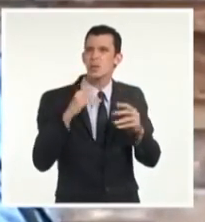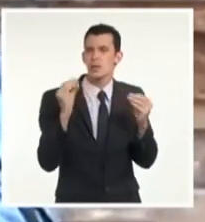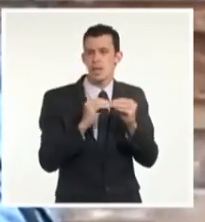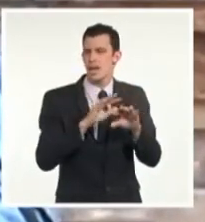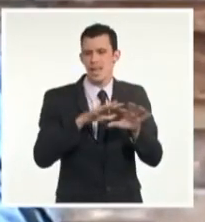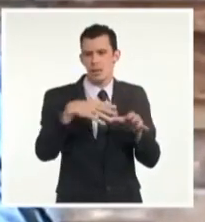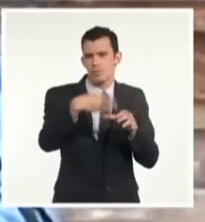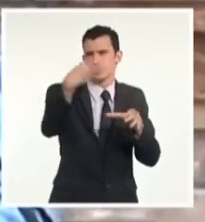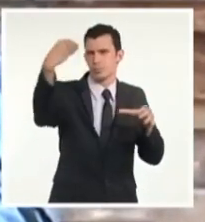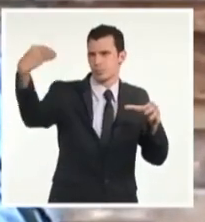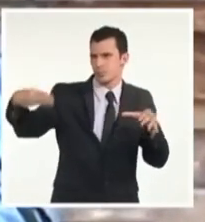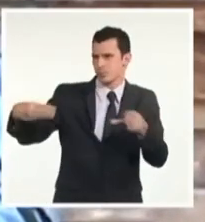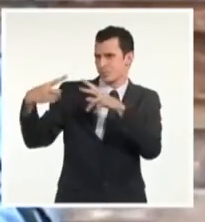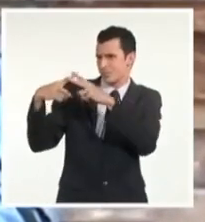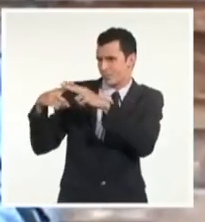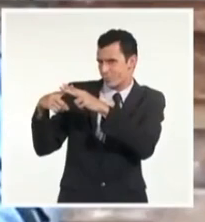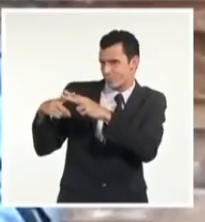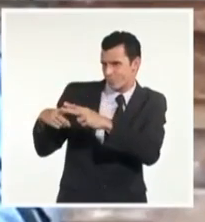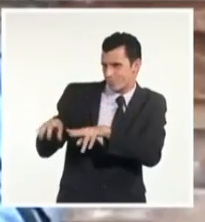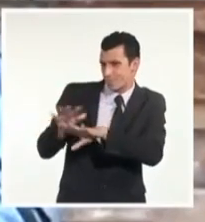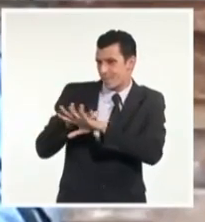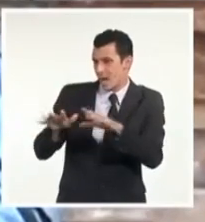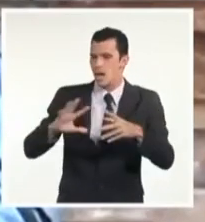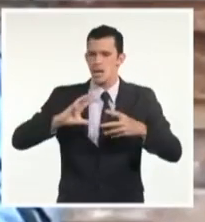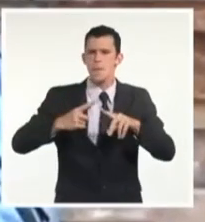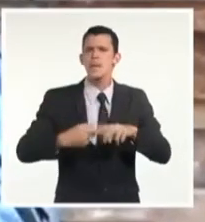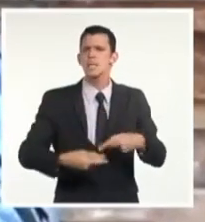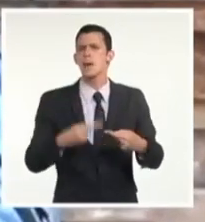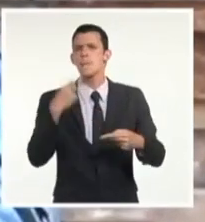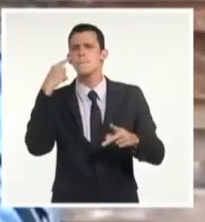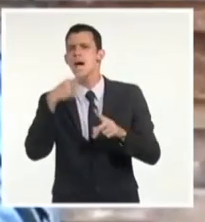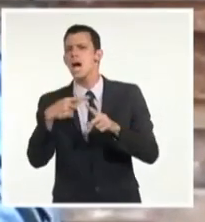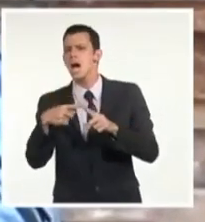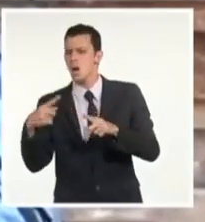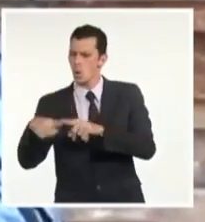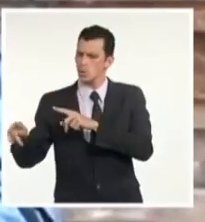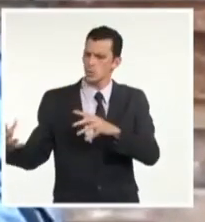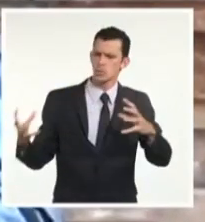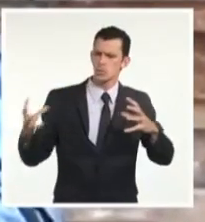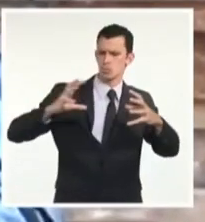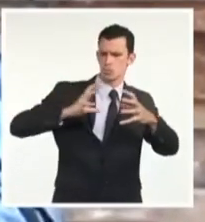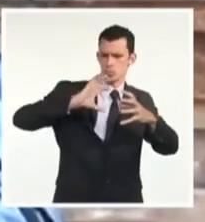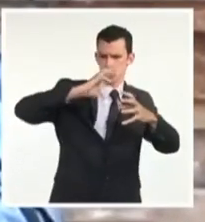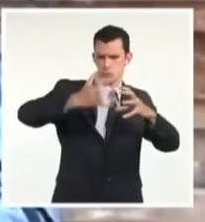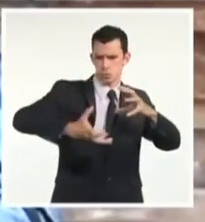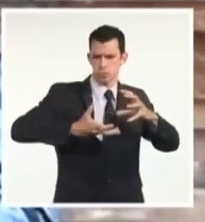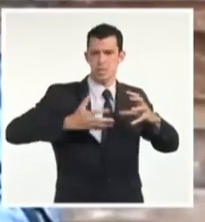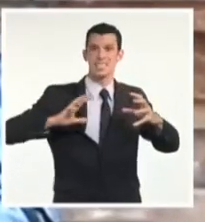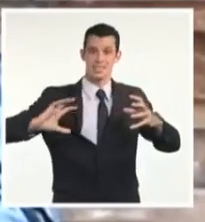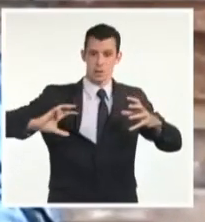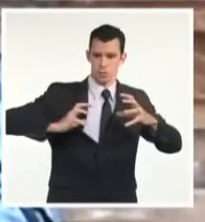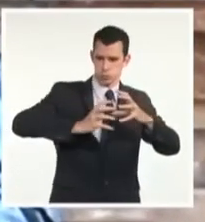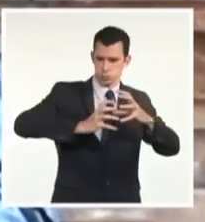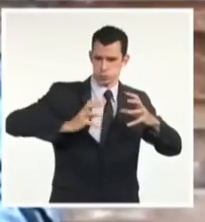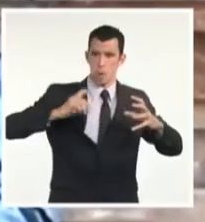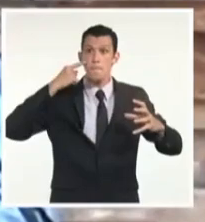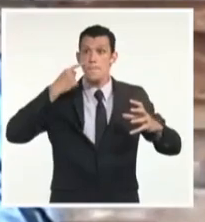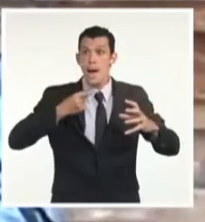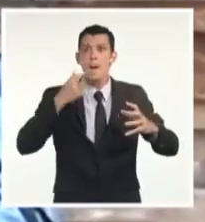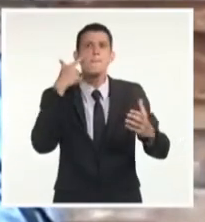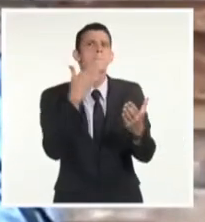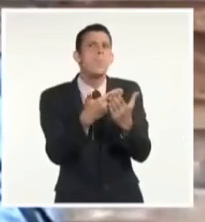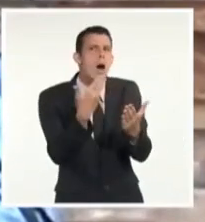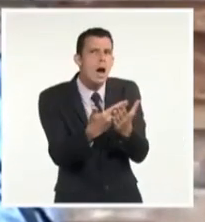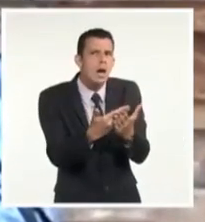montar, repetir las mediciones, hacer las correcciones para la posición de trabajo del rotor,